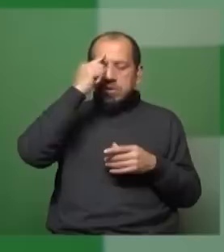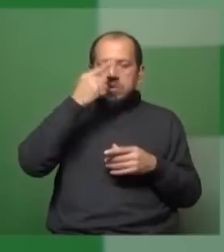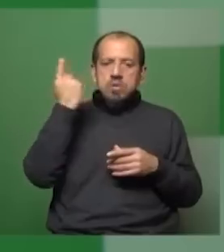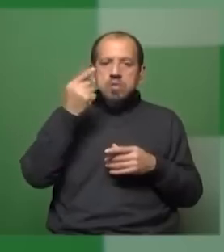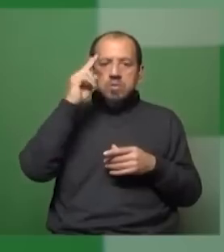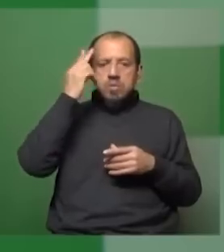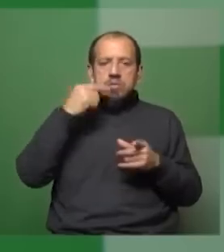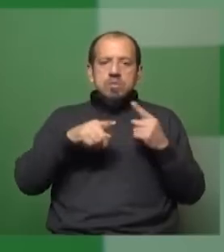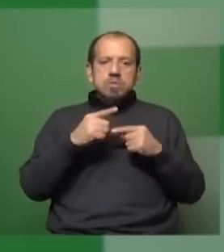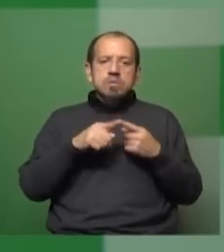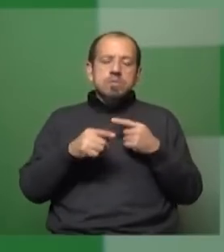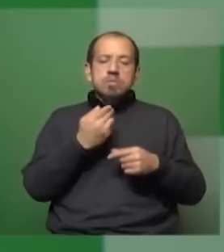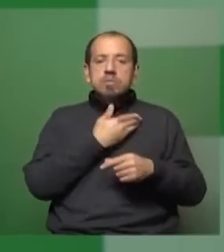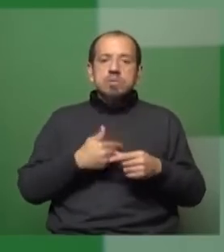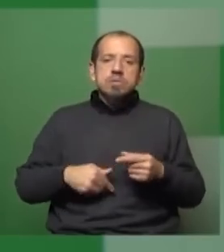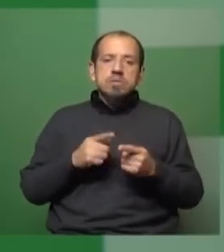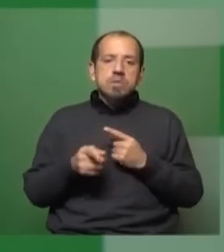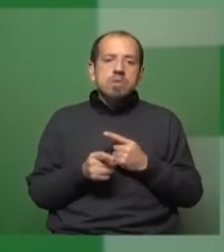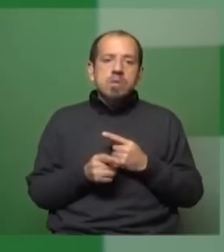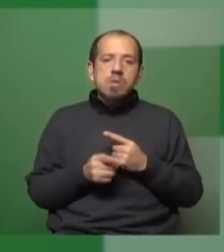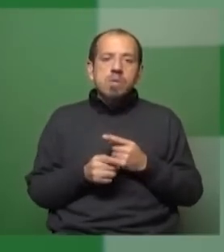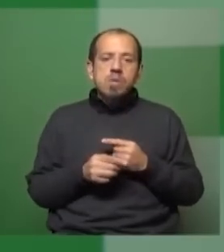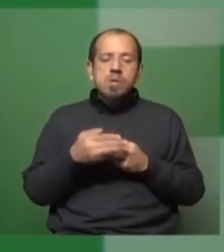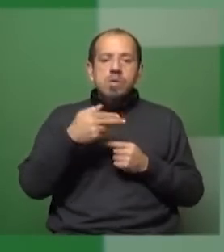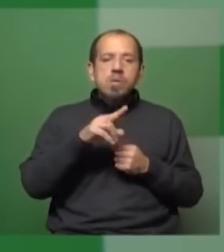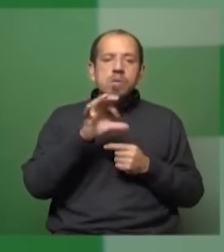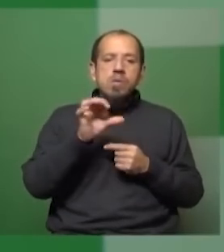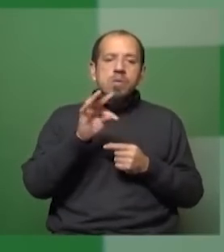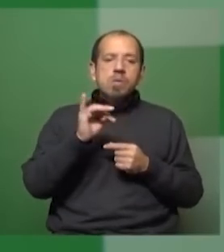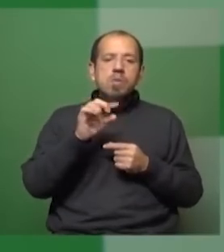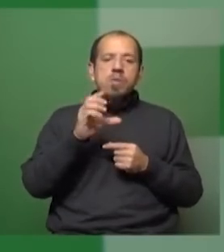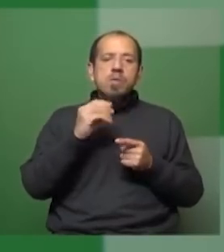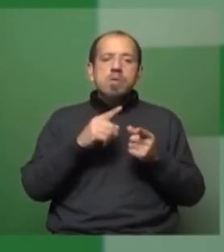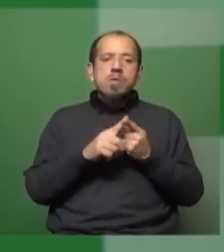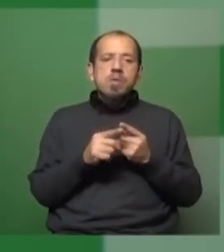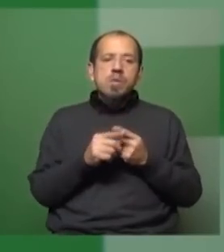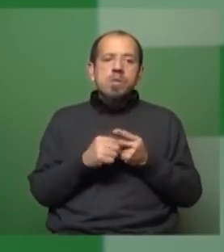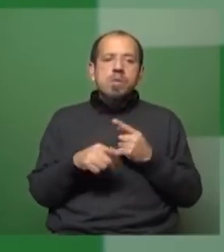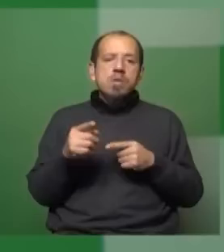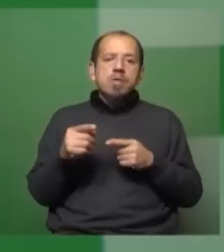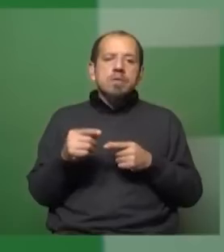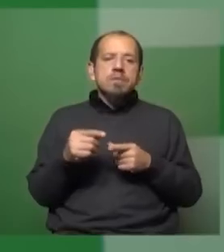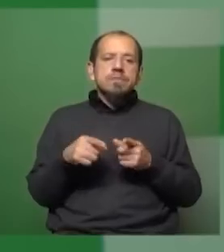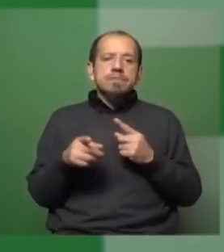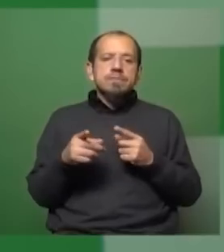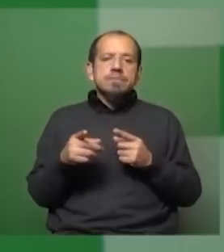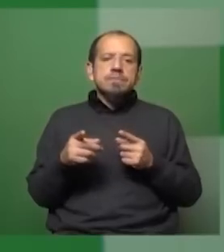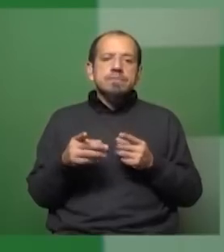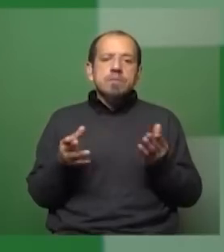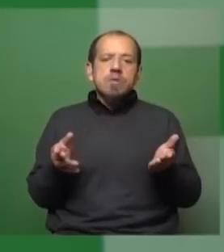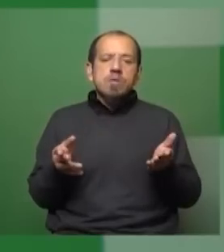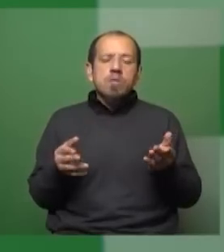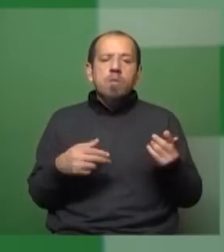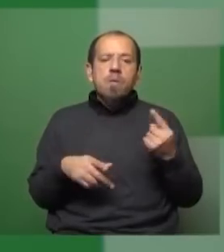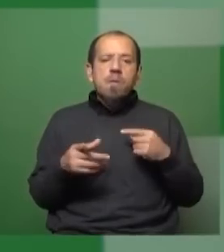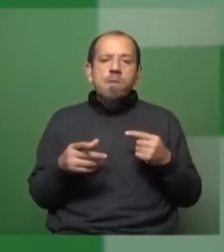Empezando por el presidente de la república seguida por el canciller de también Creo que además hay una falta de resultados en esa materia y creo que